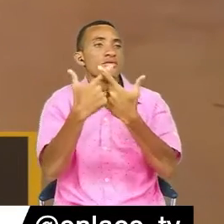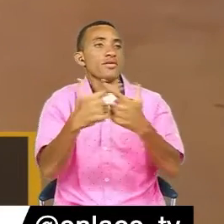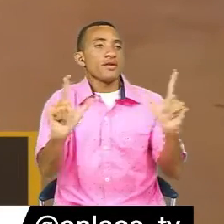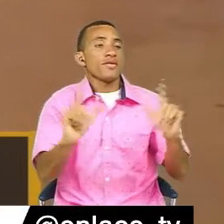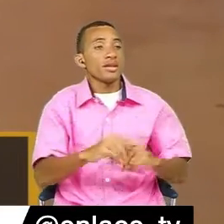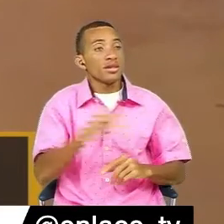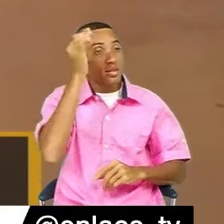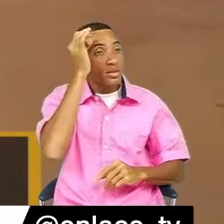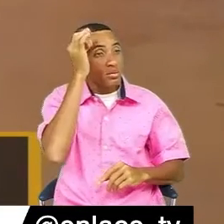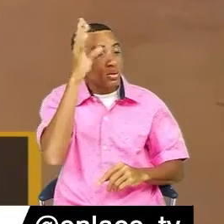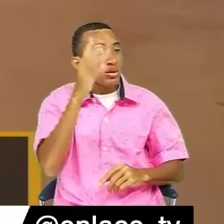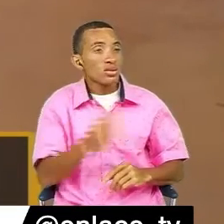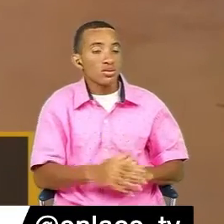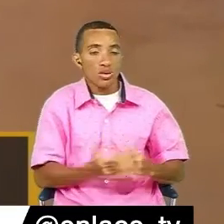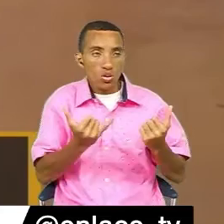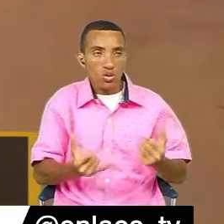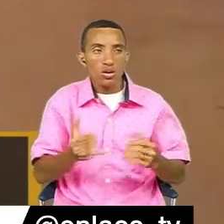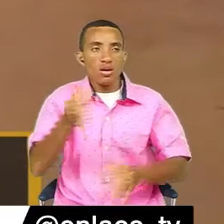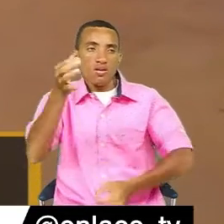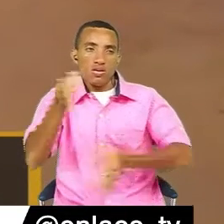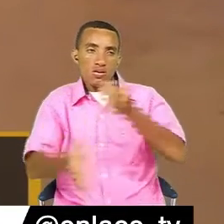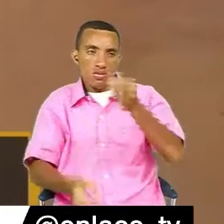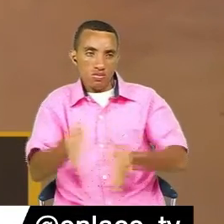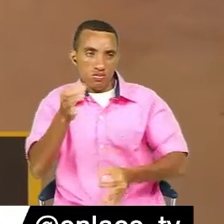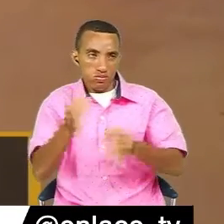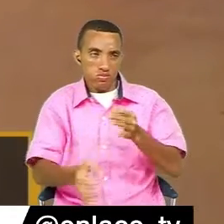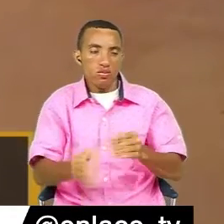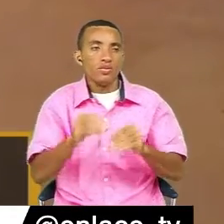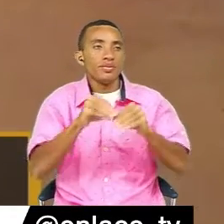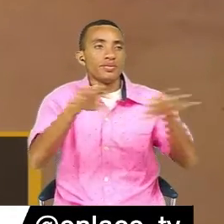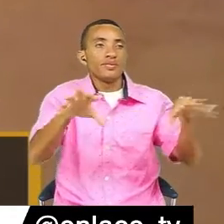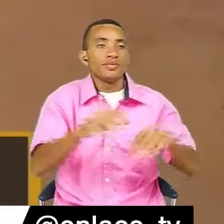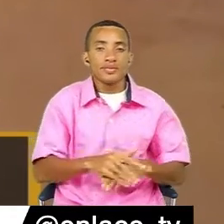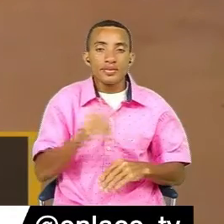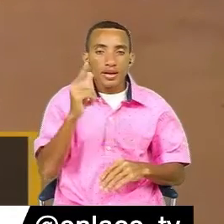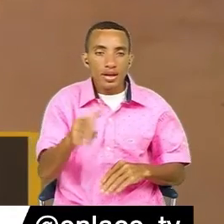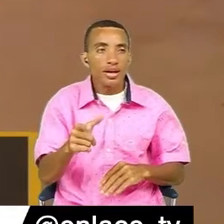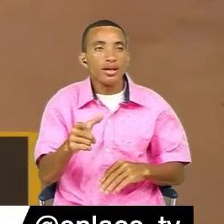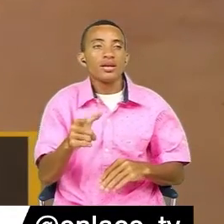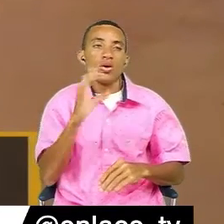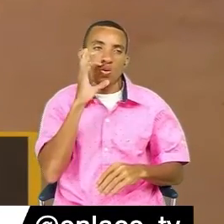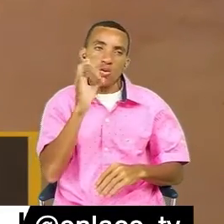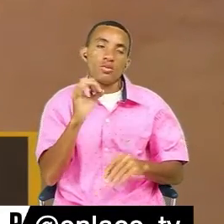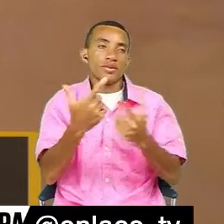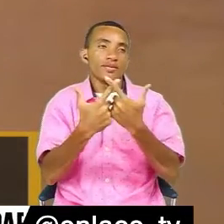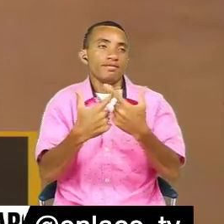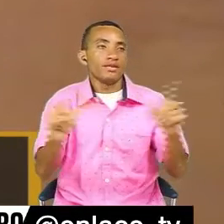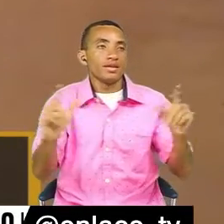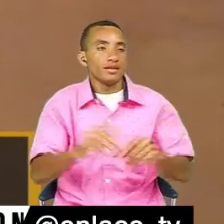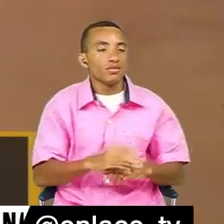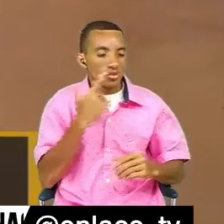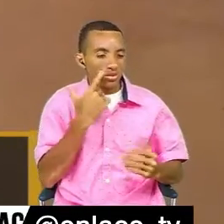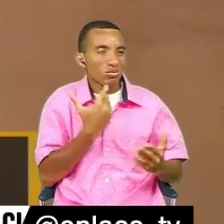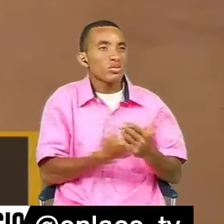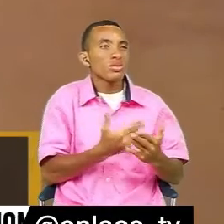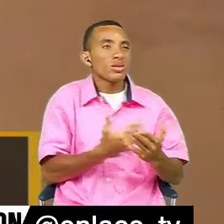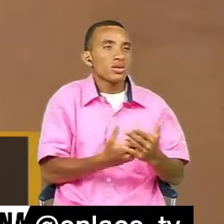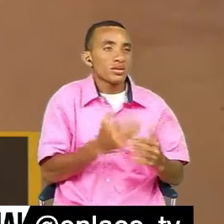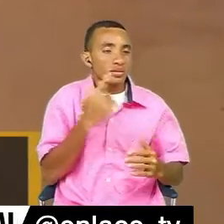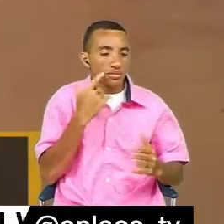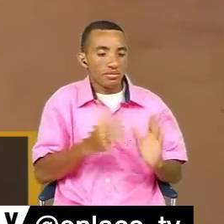hoy que hicieron la audiencia pública, al señor le dieron la libertad porque las pruebas que